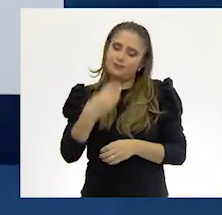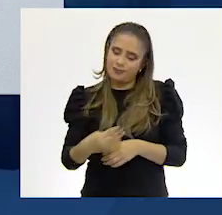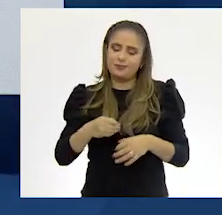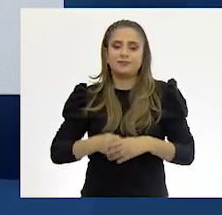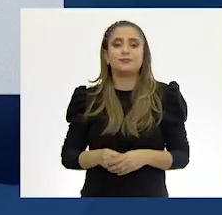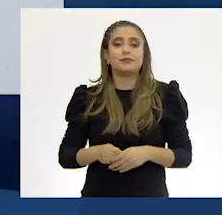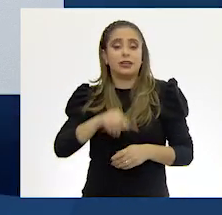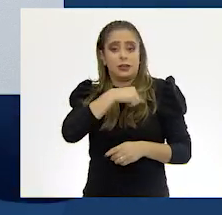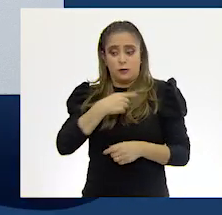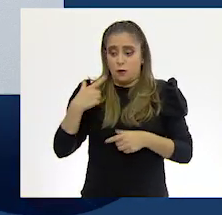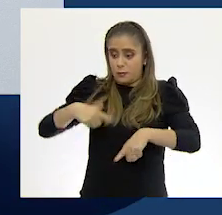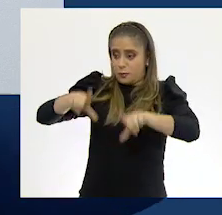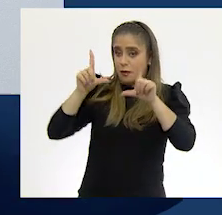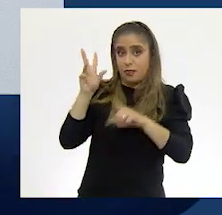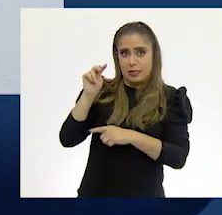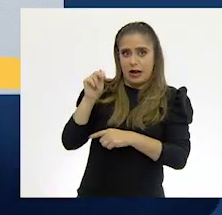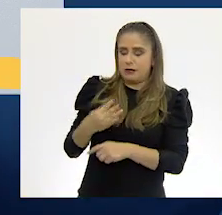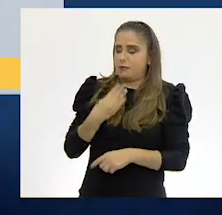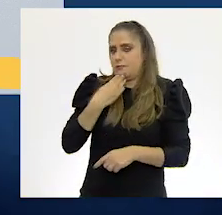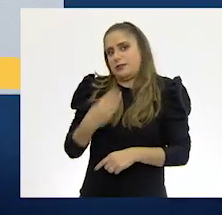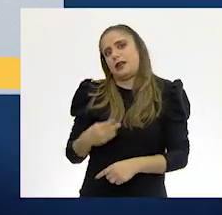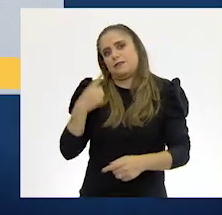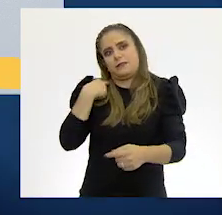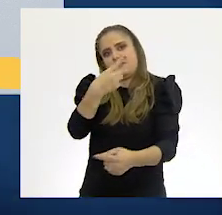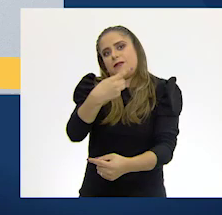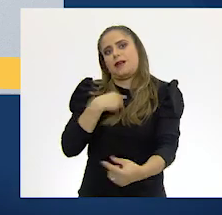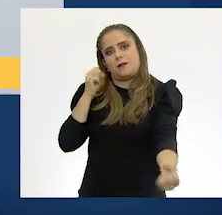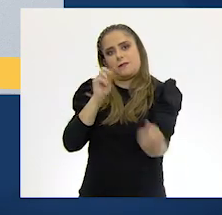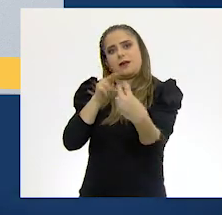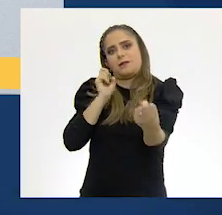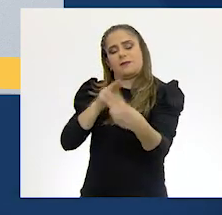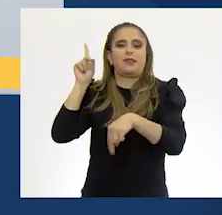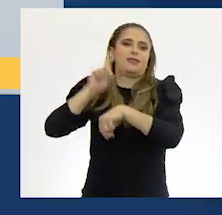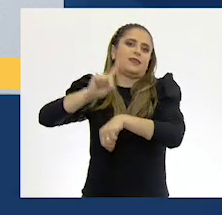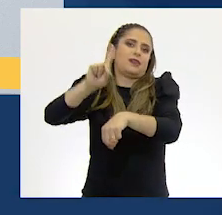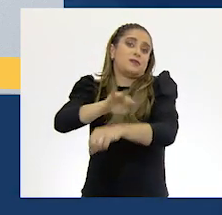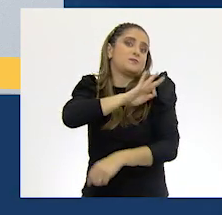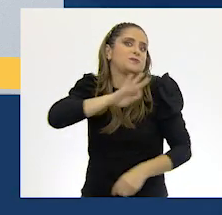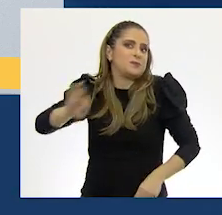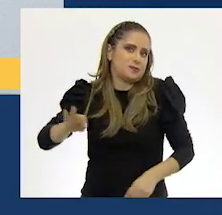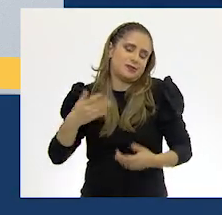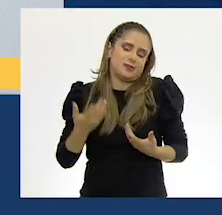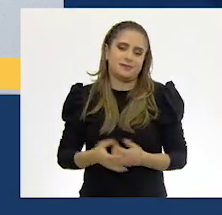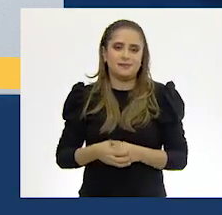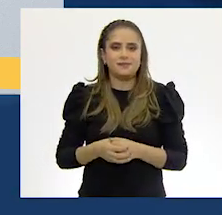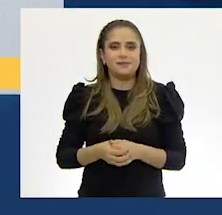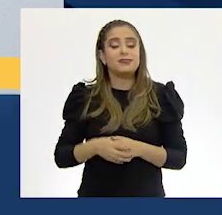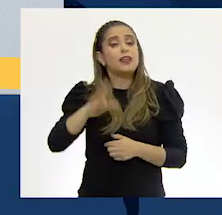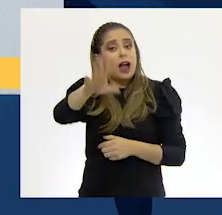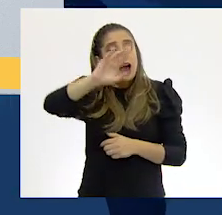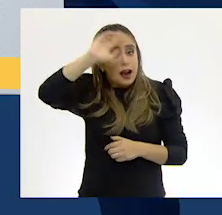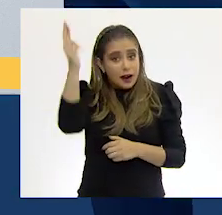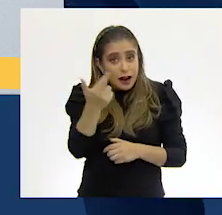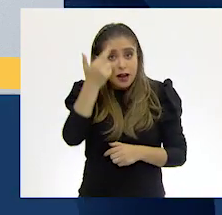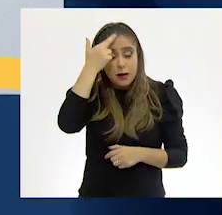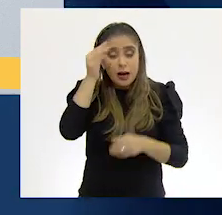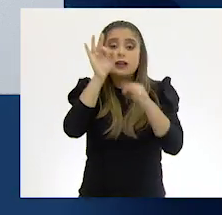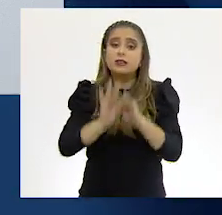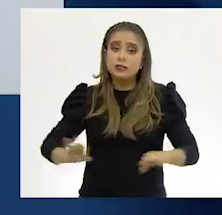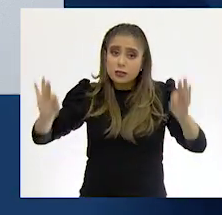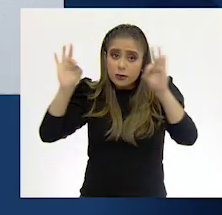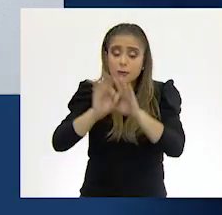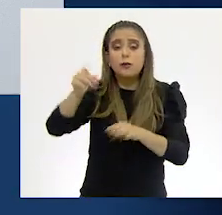Qué bueno que salgo en la tele. Así los puedo ver todos los días. Recuerden que es